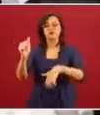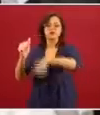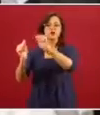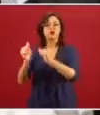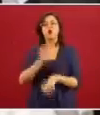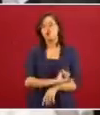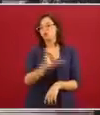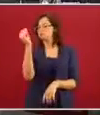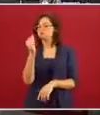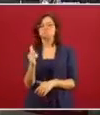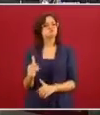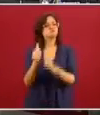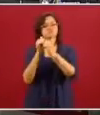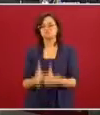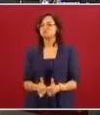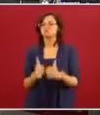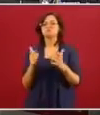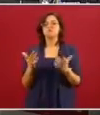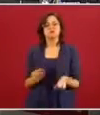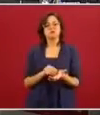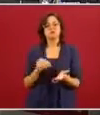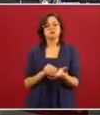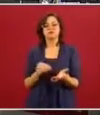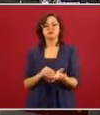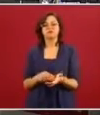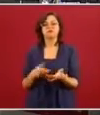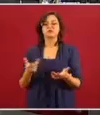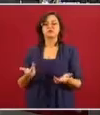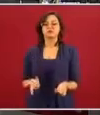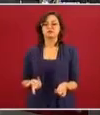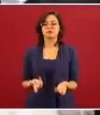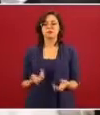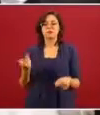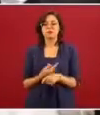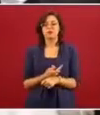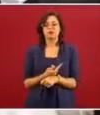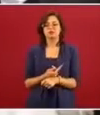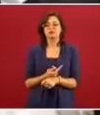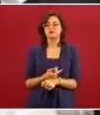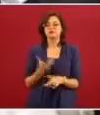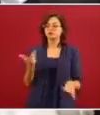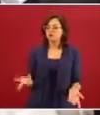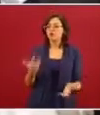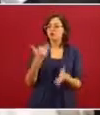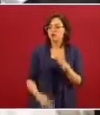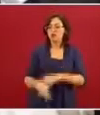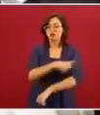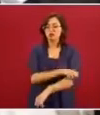acataron la indicación de su institución y los mantienen todavía en estas zonas. ¿Qué es lo que está pasando? Hay falta de